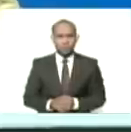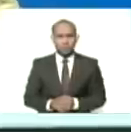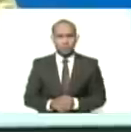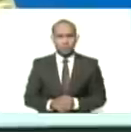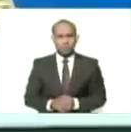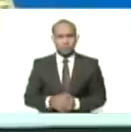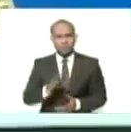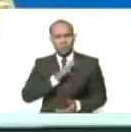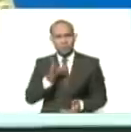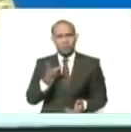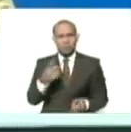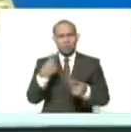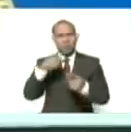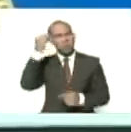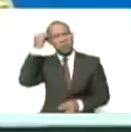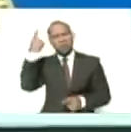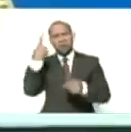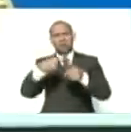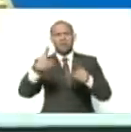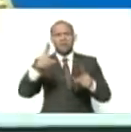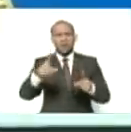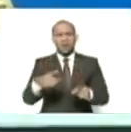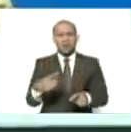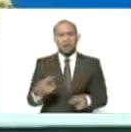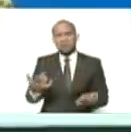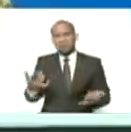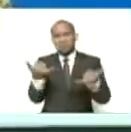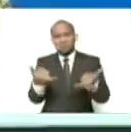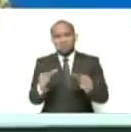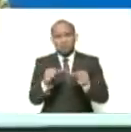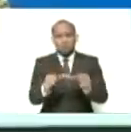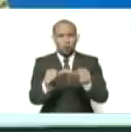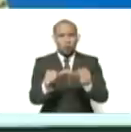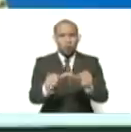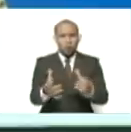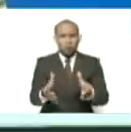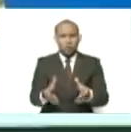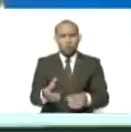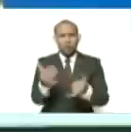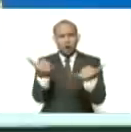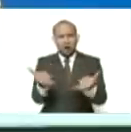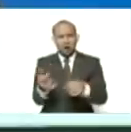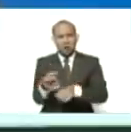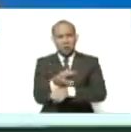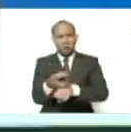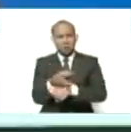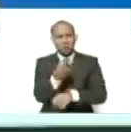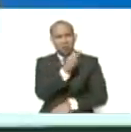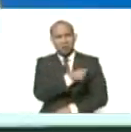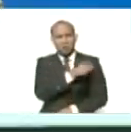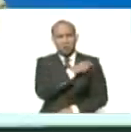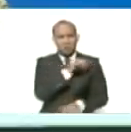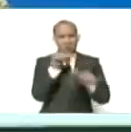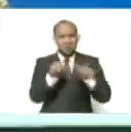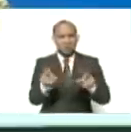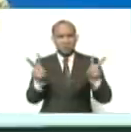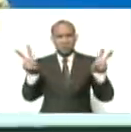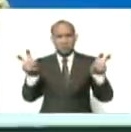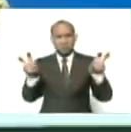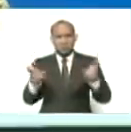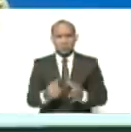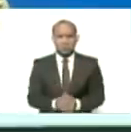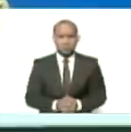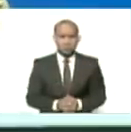Carga racista que aún persiste en las élites gobernantes de España.